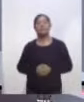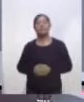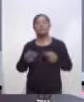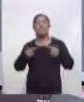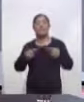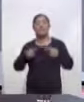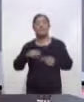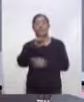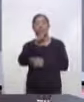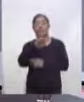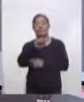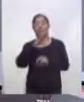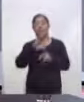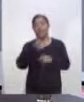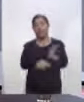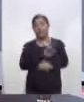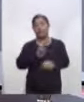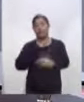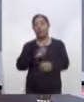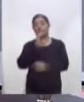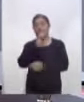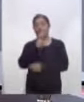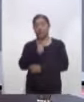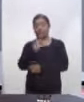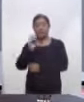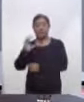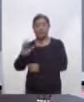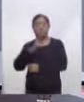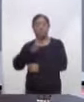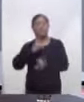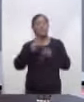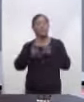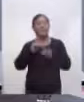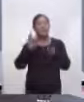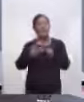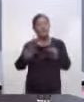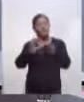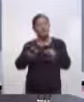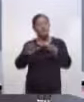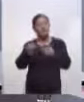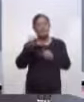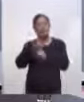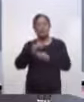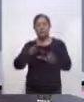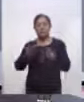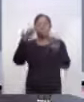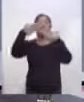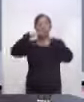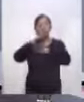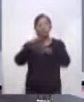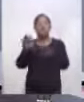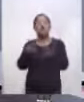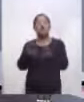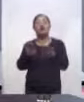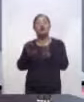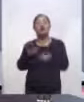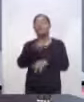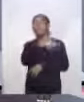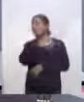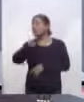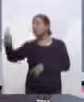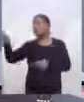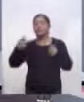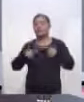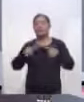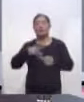coordinaciones municipales de Protección Civil recibieron una plática informativa sobre precisamente cómo evitar que la población